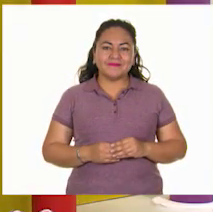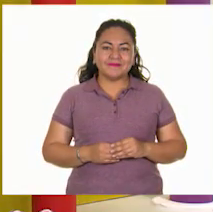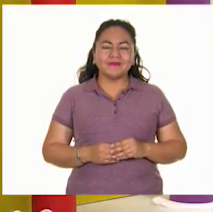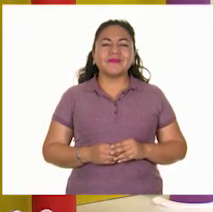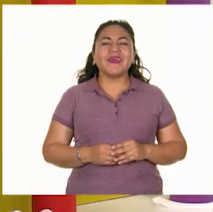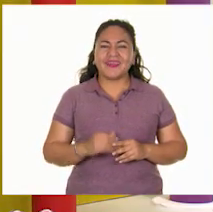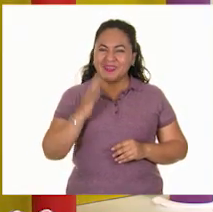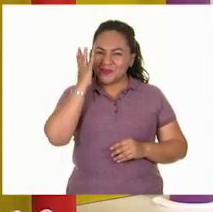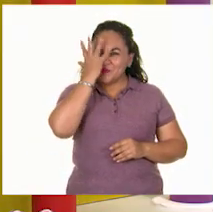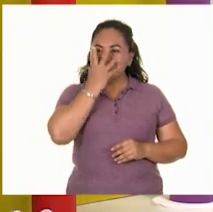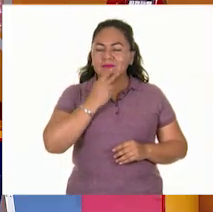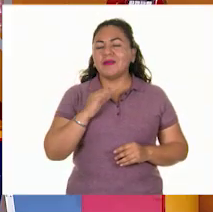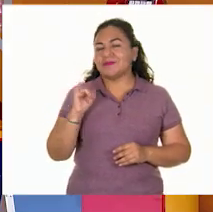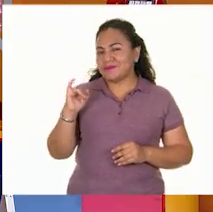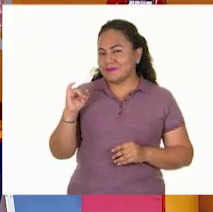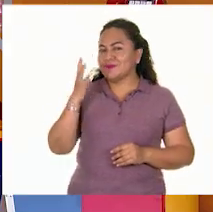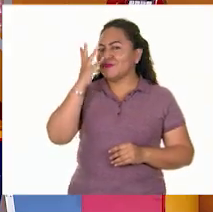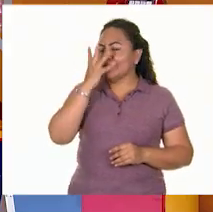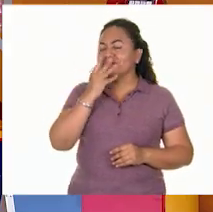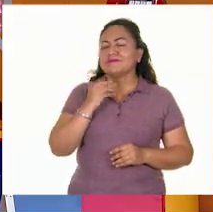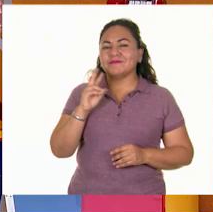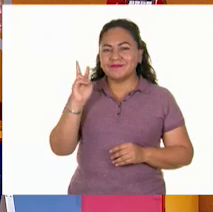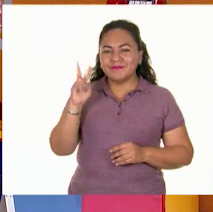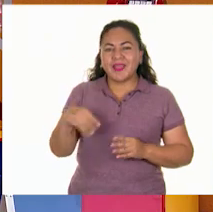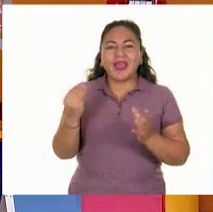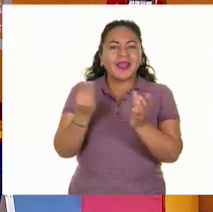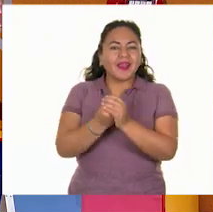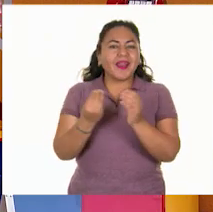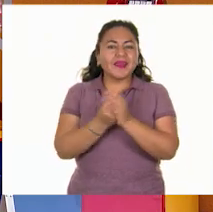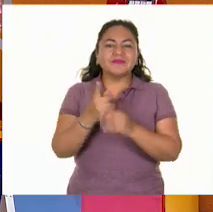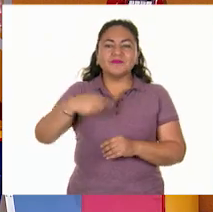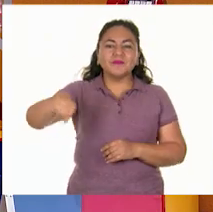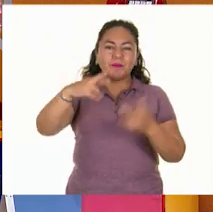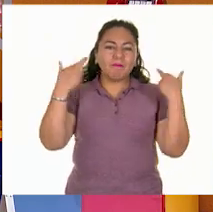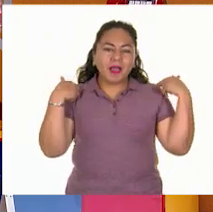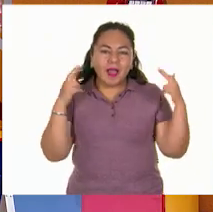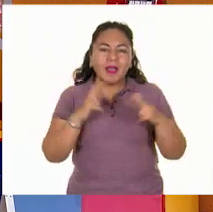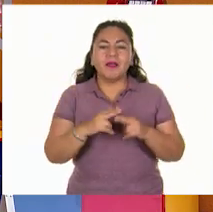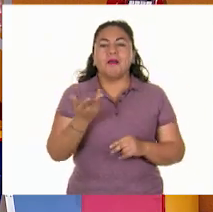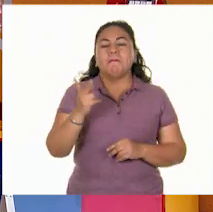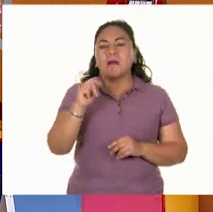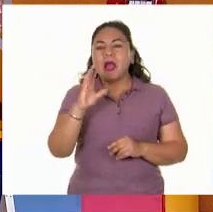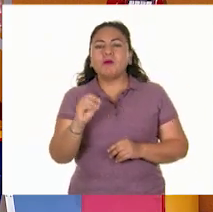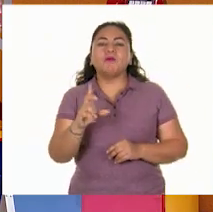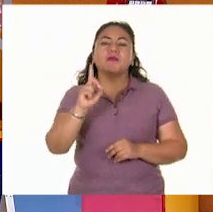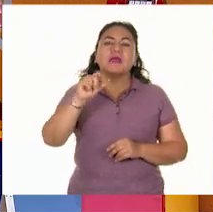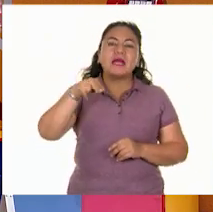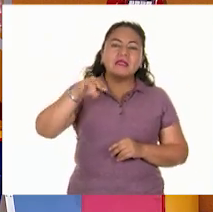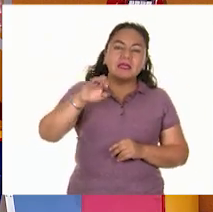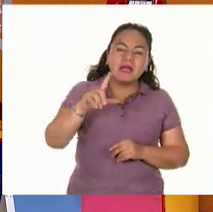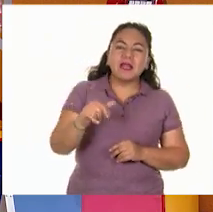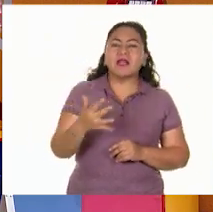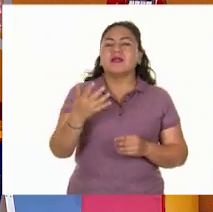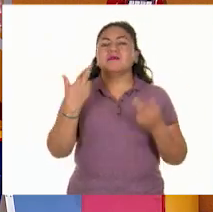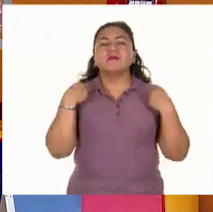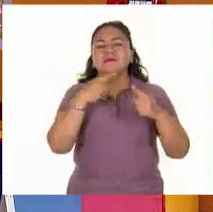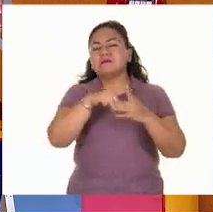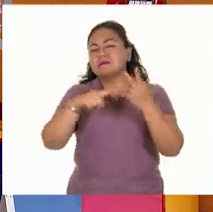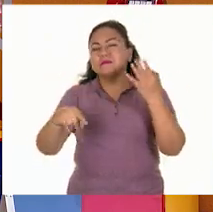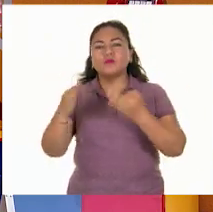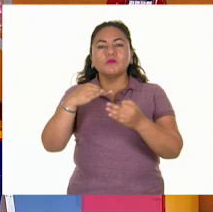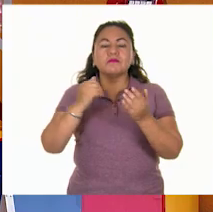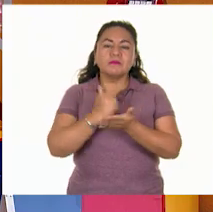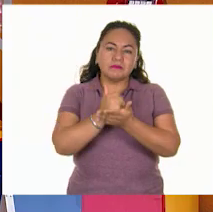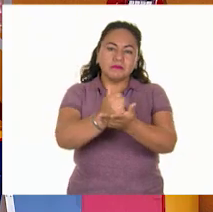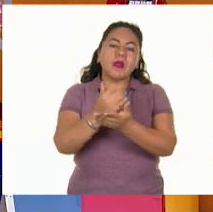Qué bonito, ¿verdad? Qué bonito todo y qué bonitas las clases de los maestros Paco, Daniela, Vanessa, Mago y Hortensia. Muchas gracias